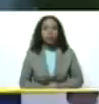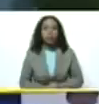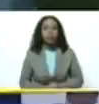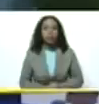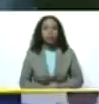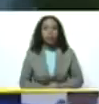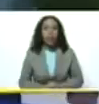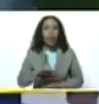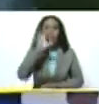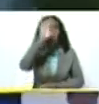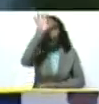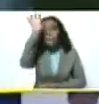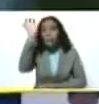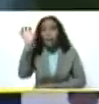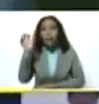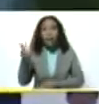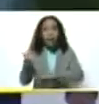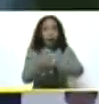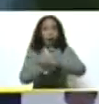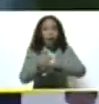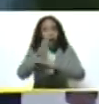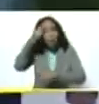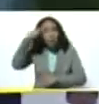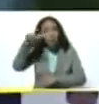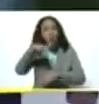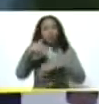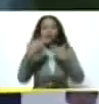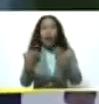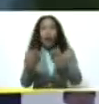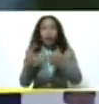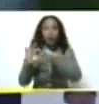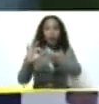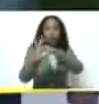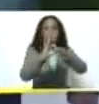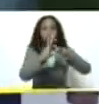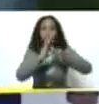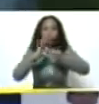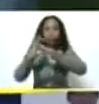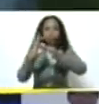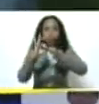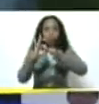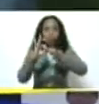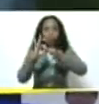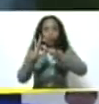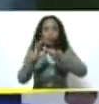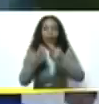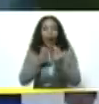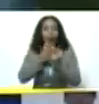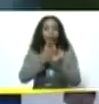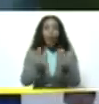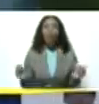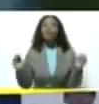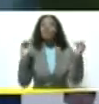de países y de gobiernos y de pueblos que nos unimos entre iguales,